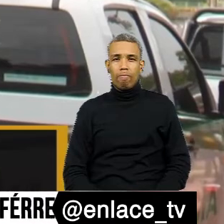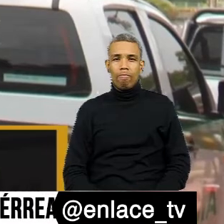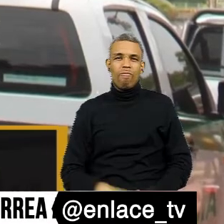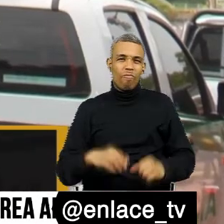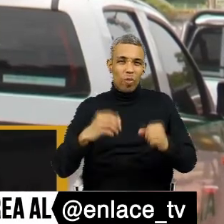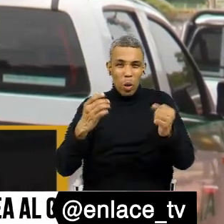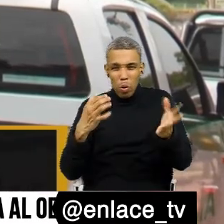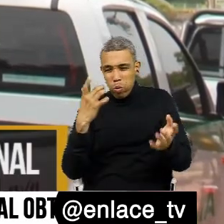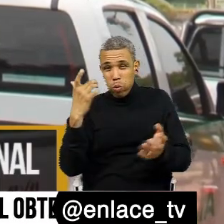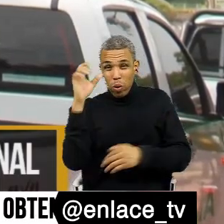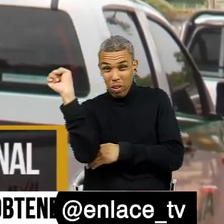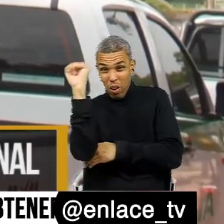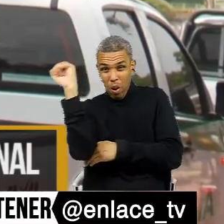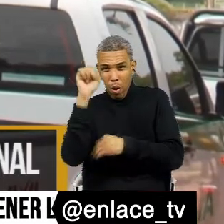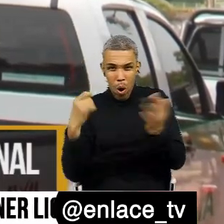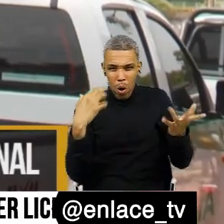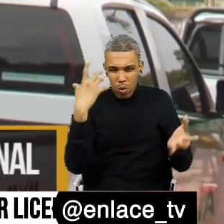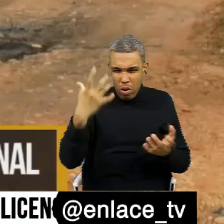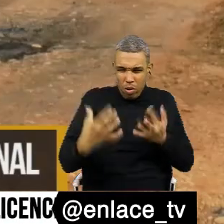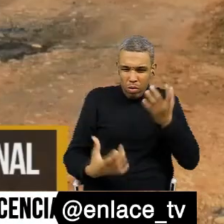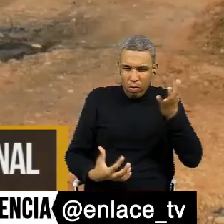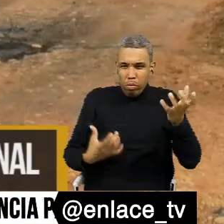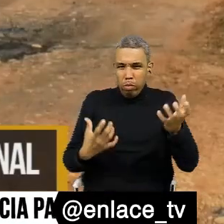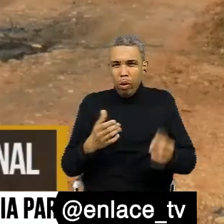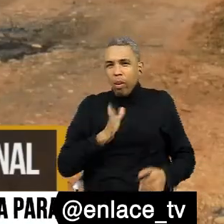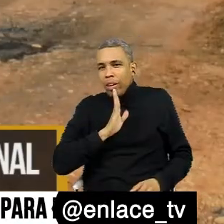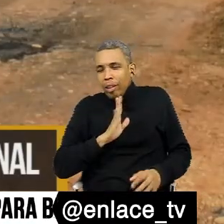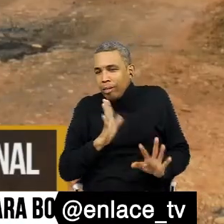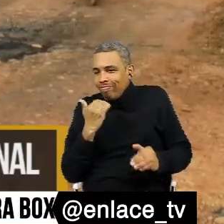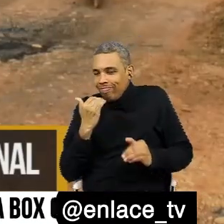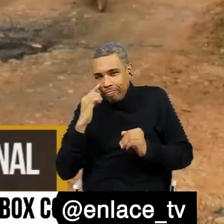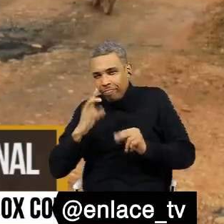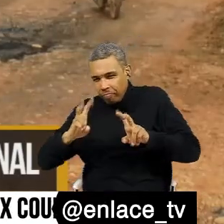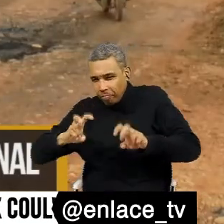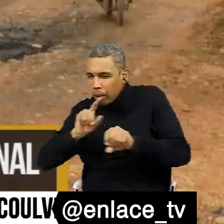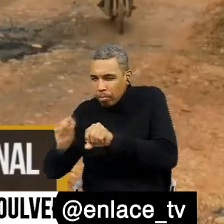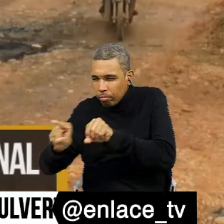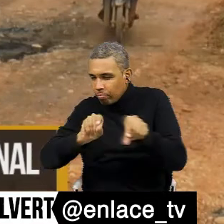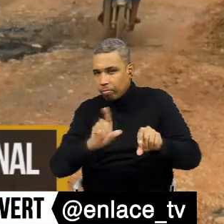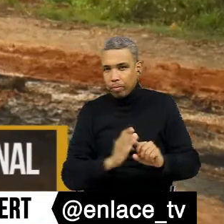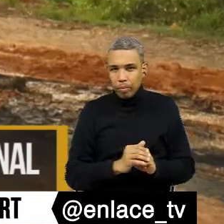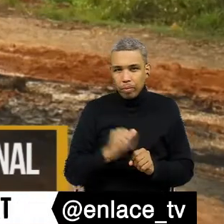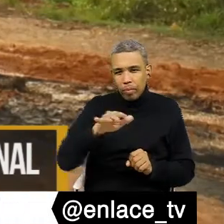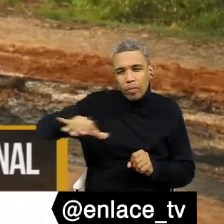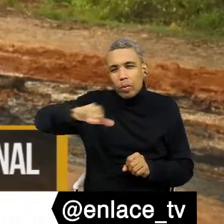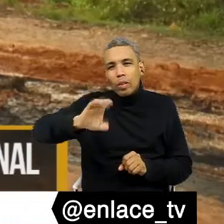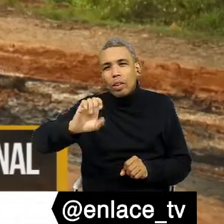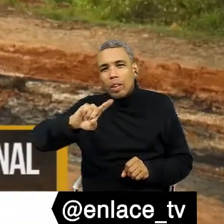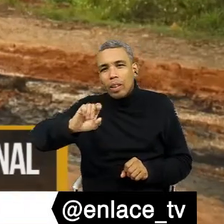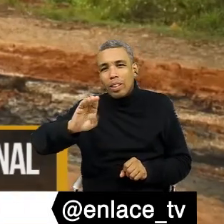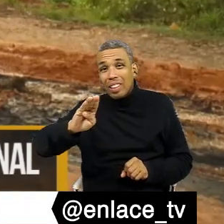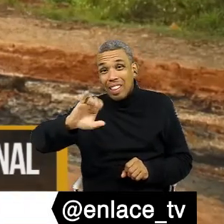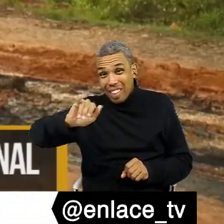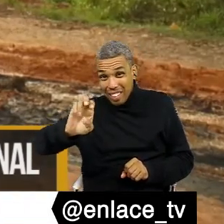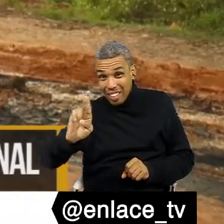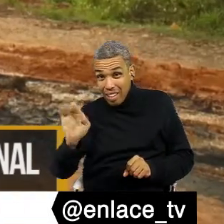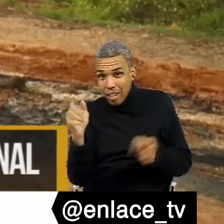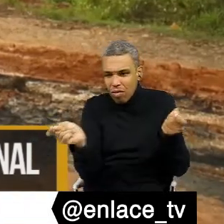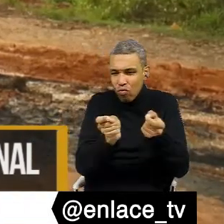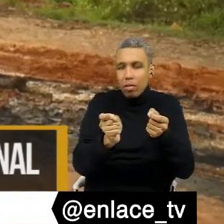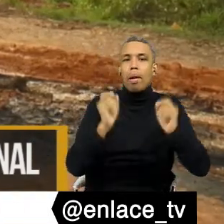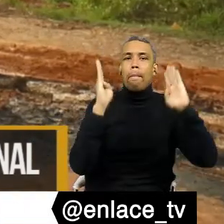estamos investigando, indagando. A ver qué fue lo que pasó. La Cascajera se ubica a pocos metros del sector del Boston, donde se concentra